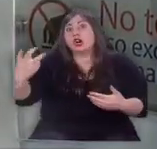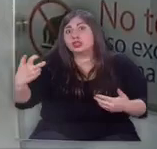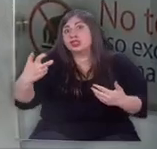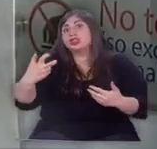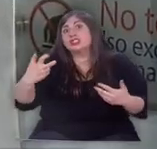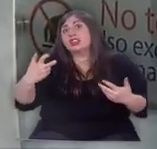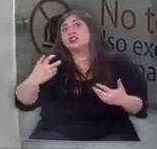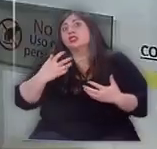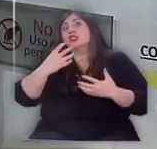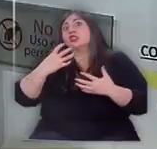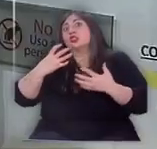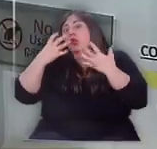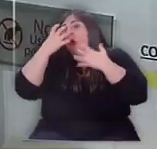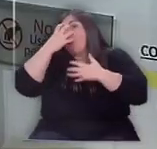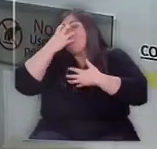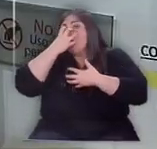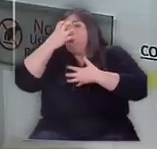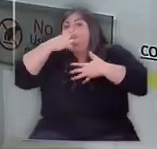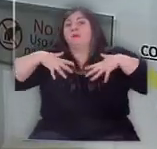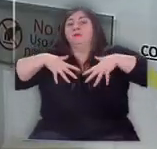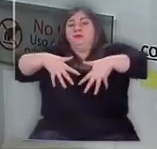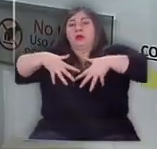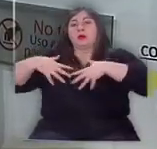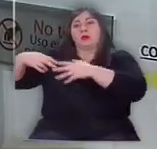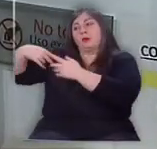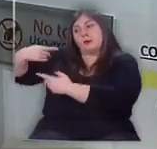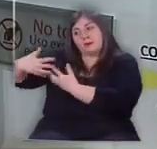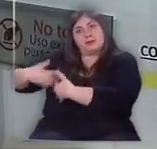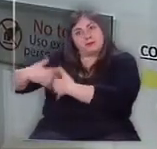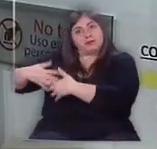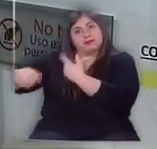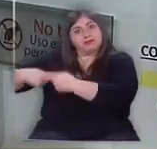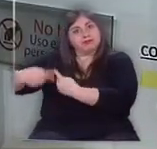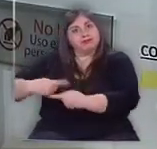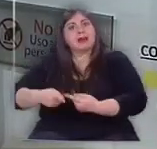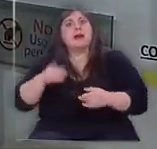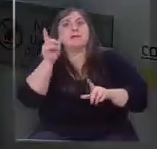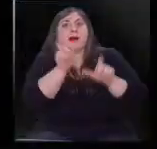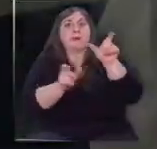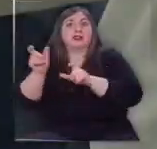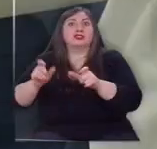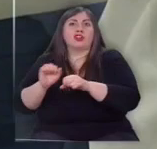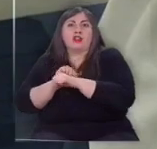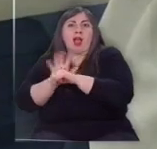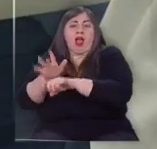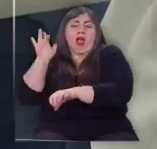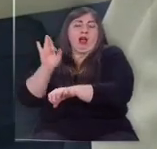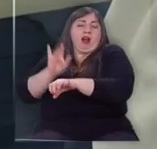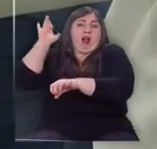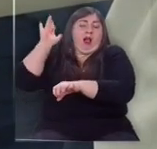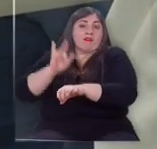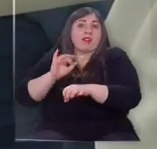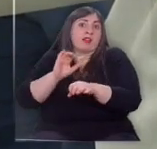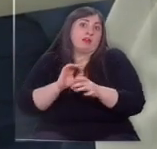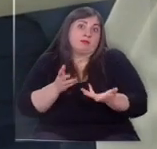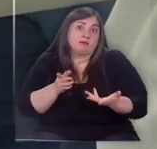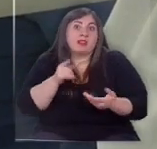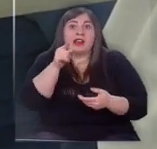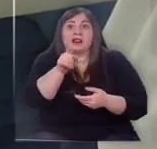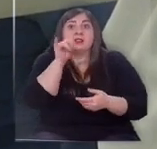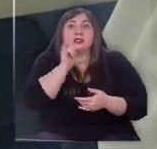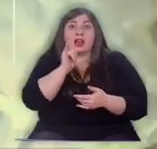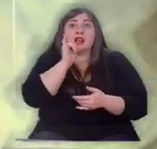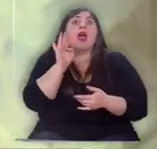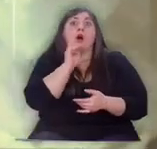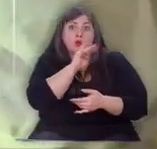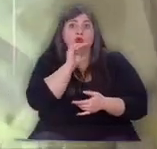el número de ventiladores disponibles para pacientes con cuadro grave de COVID-19. En Italia ya utilizan este